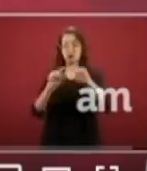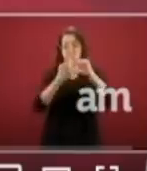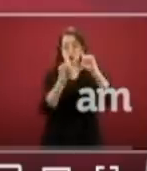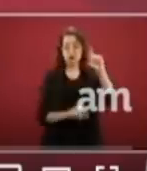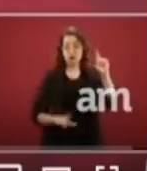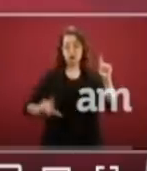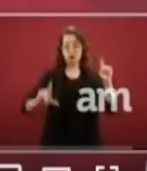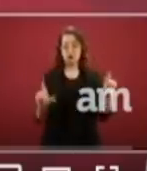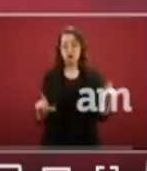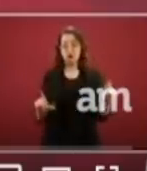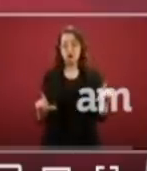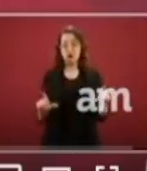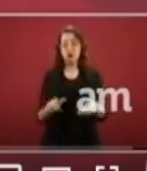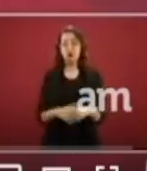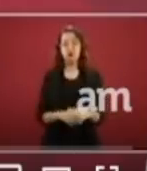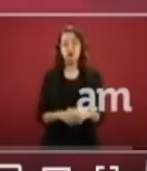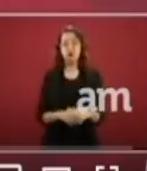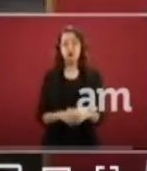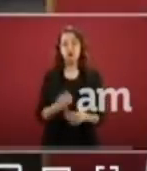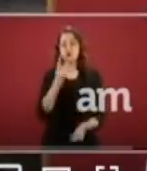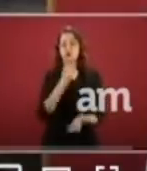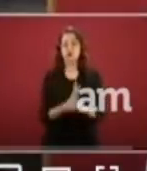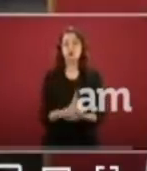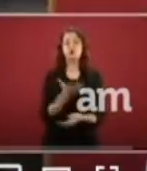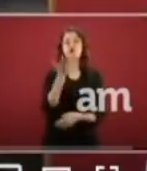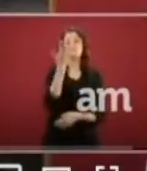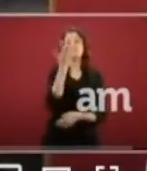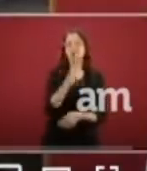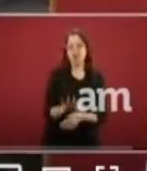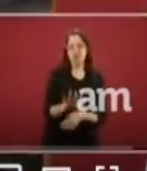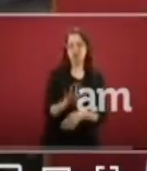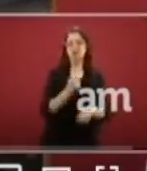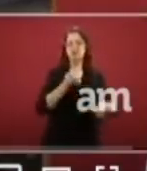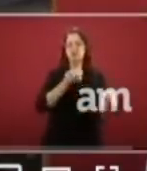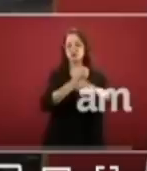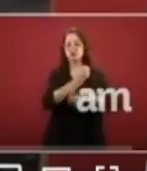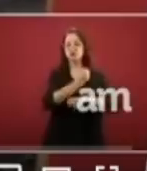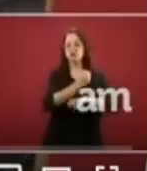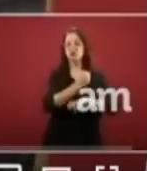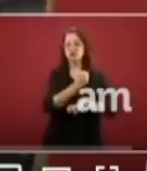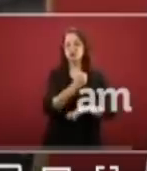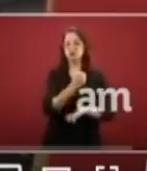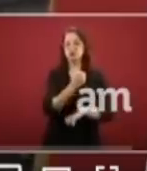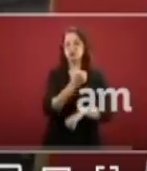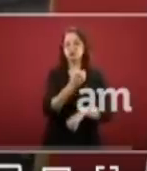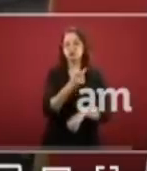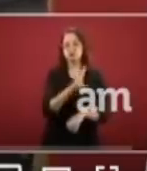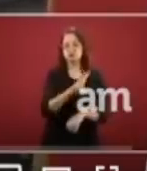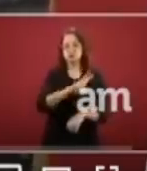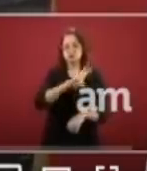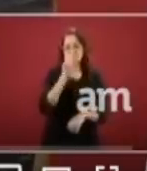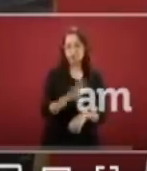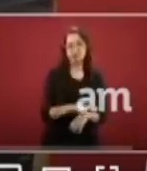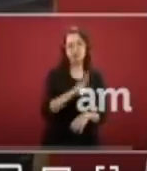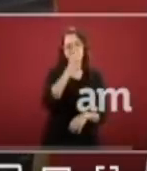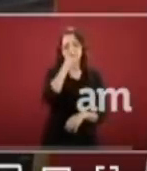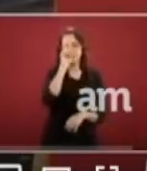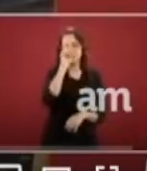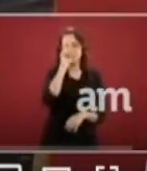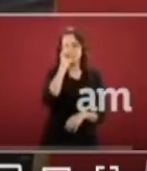hay 10 en donde tenemos el porcentaje